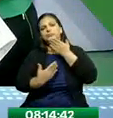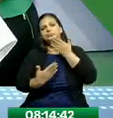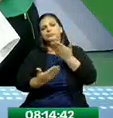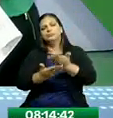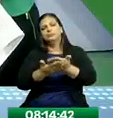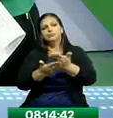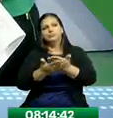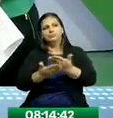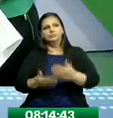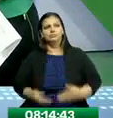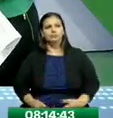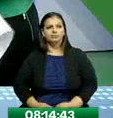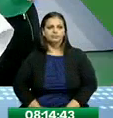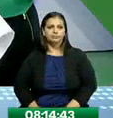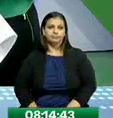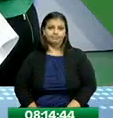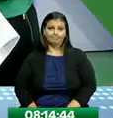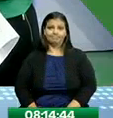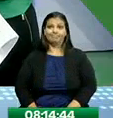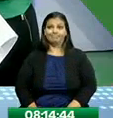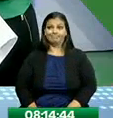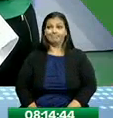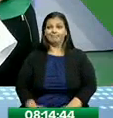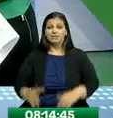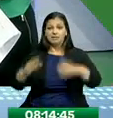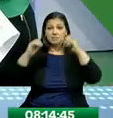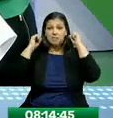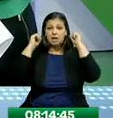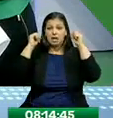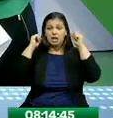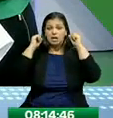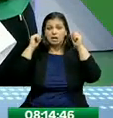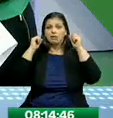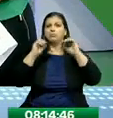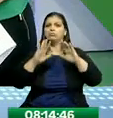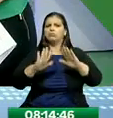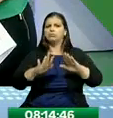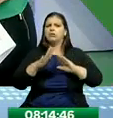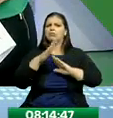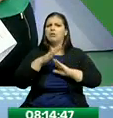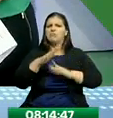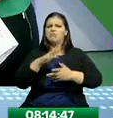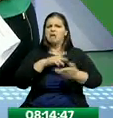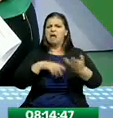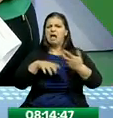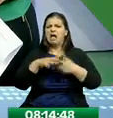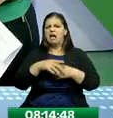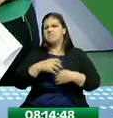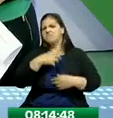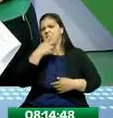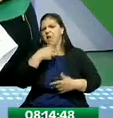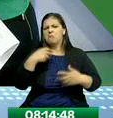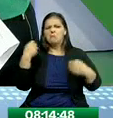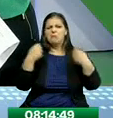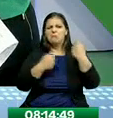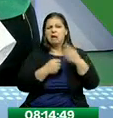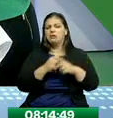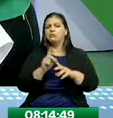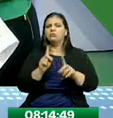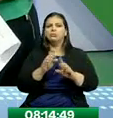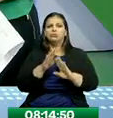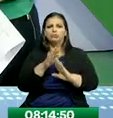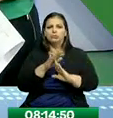Y recordar pues que si se hace algún tipo de protesta, esta tiene que ser de manera pacífica por el bien de toda la comunidad. Más